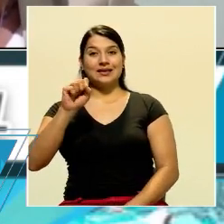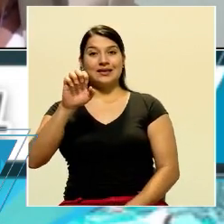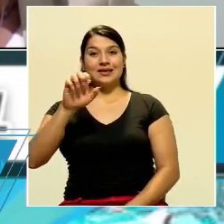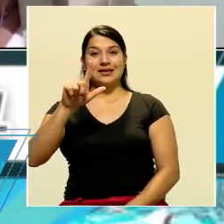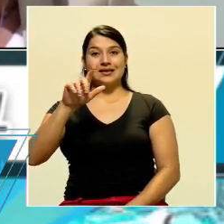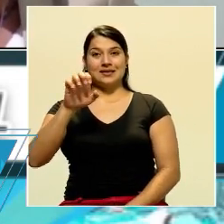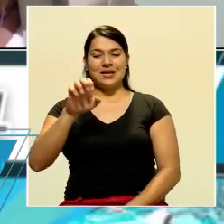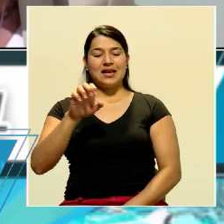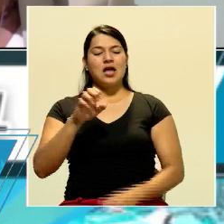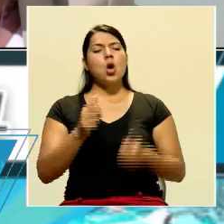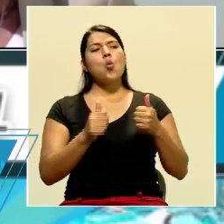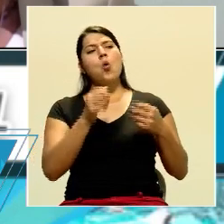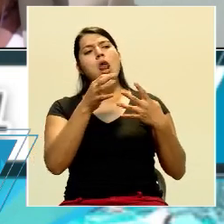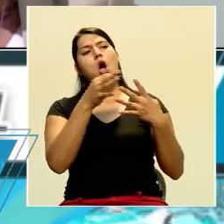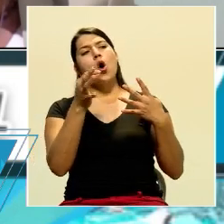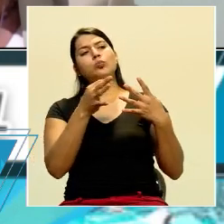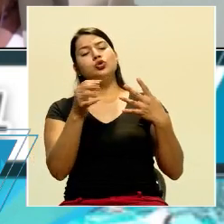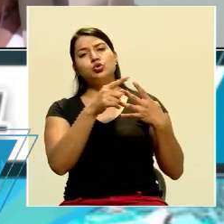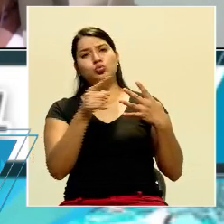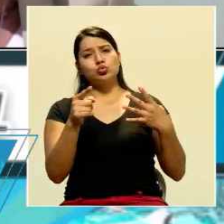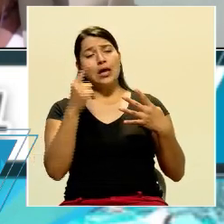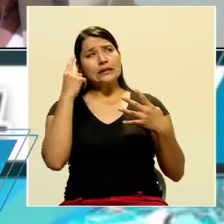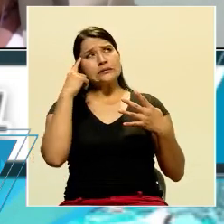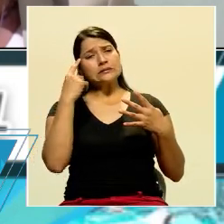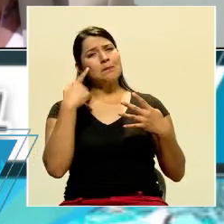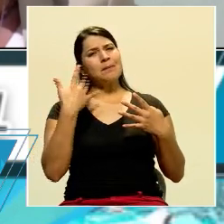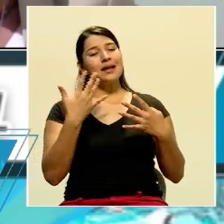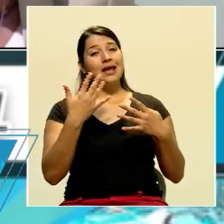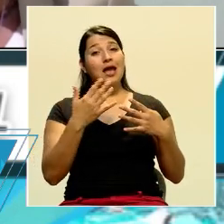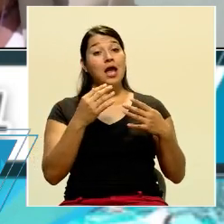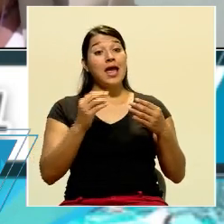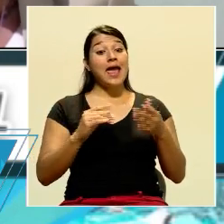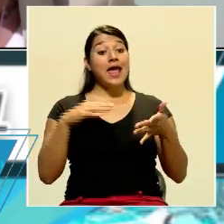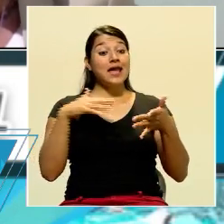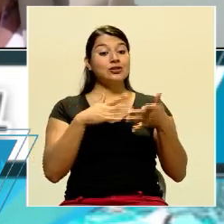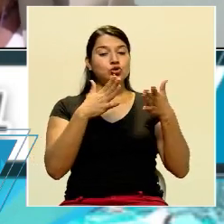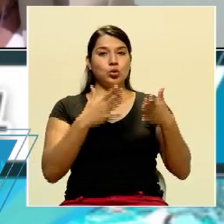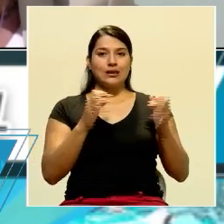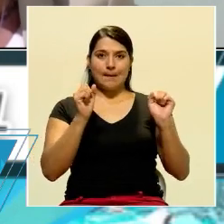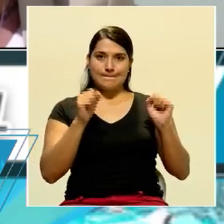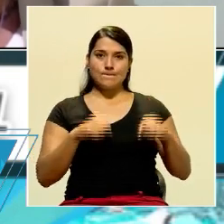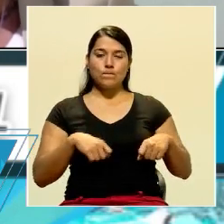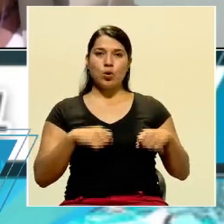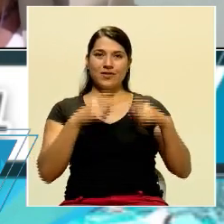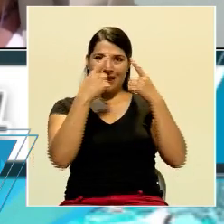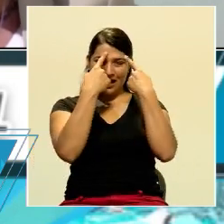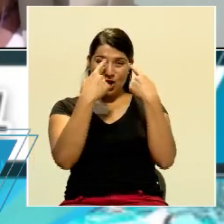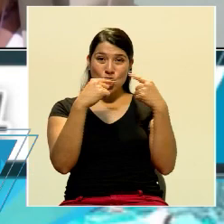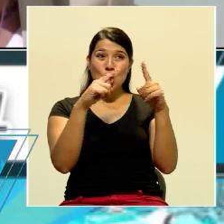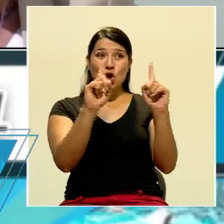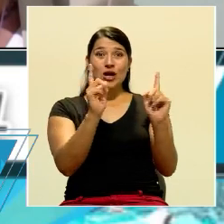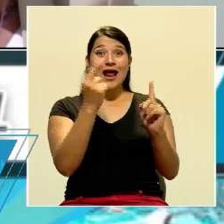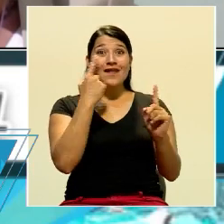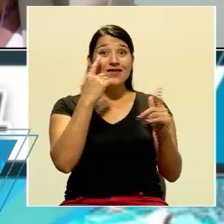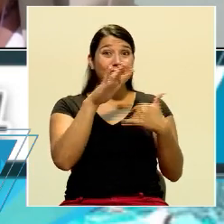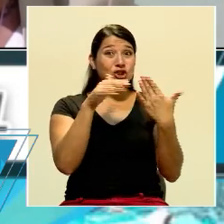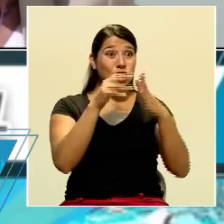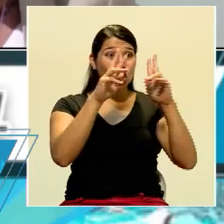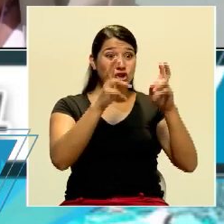¿qué alternativas están elaborando para que los muchachos recuperen algo del contenido que perdieron este